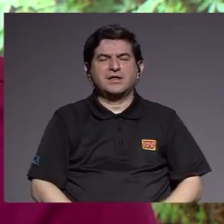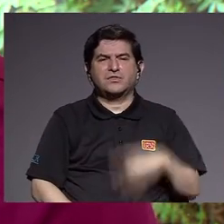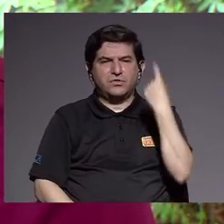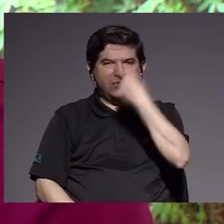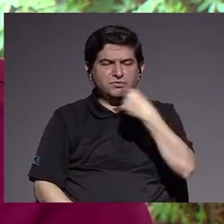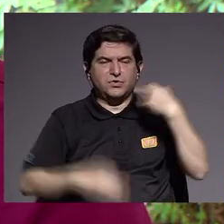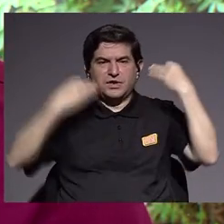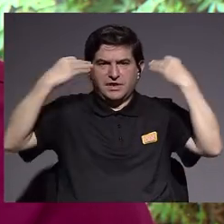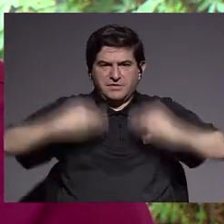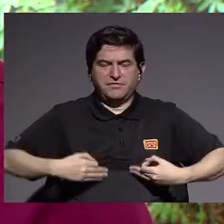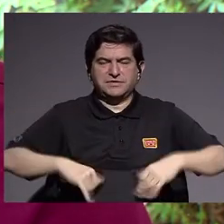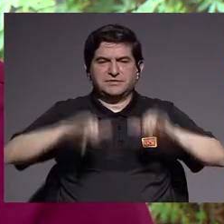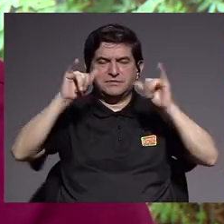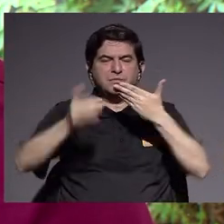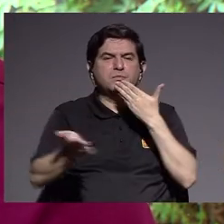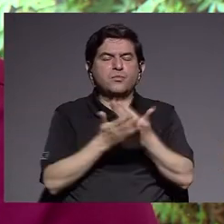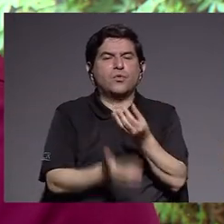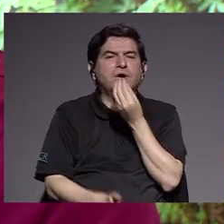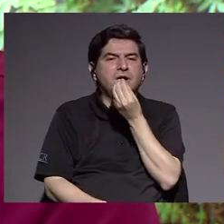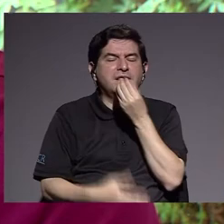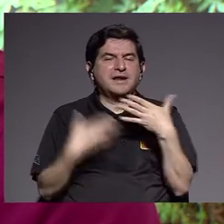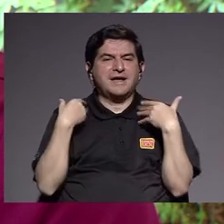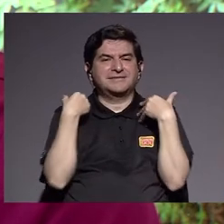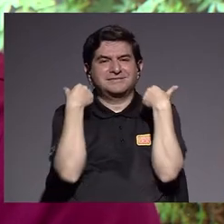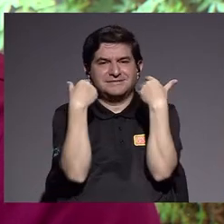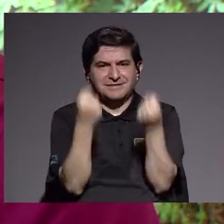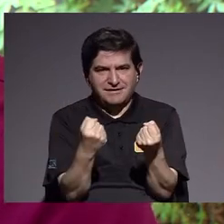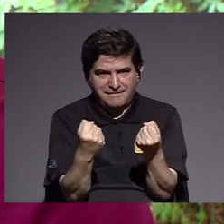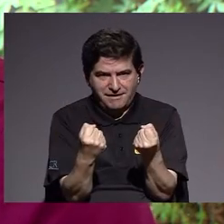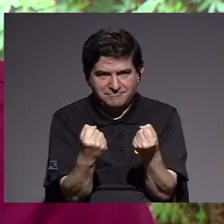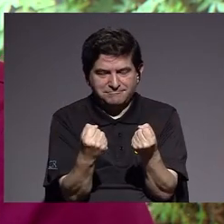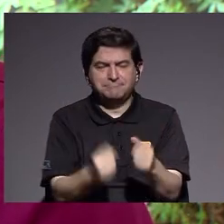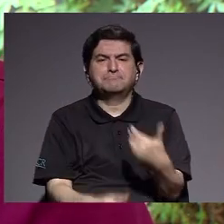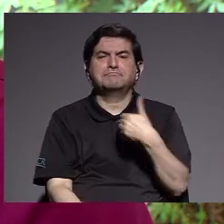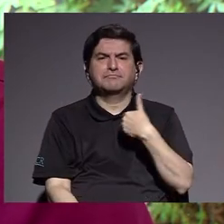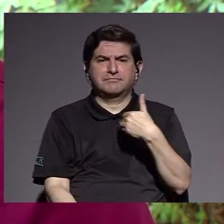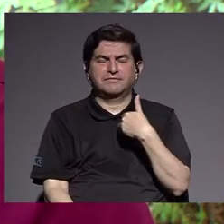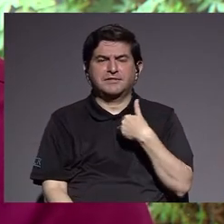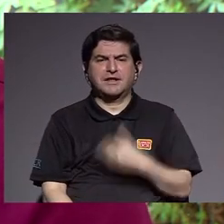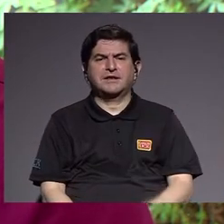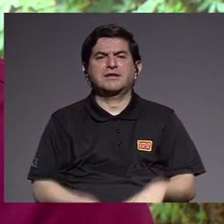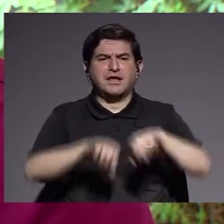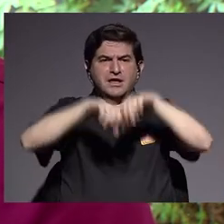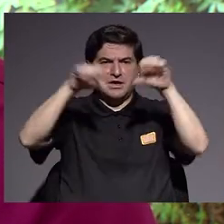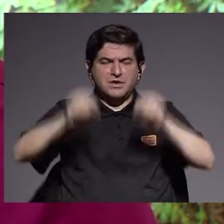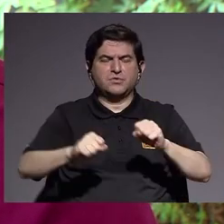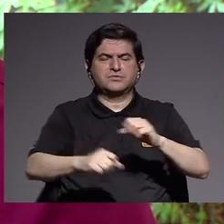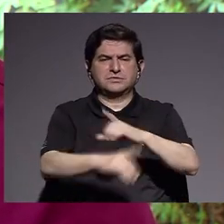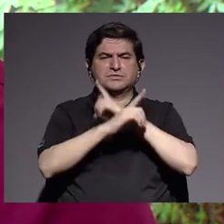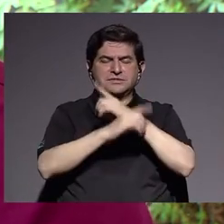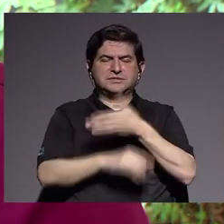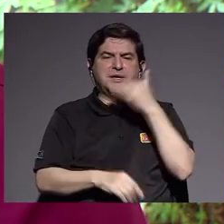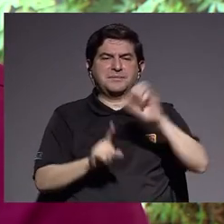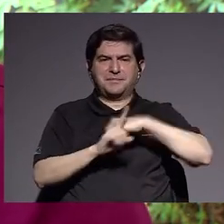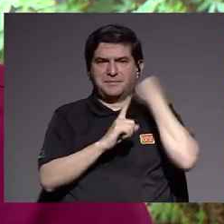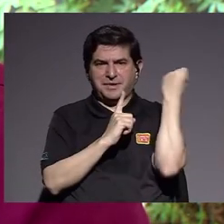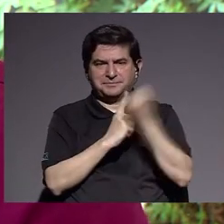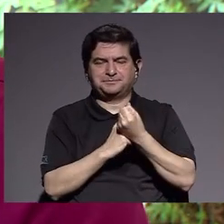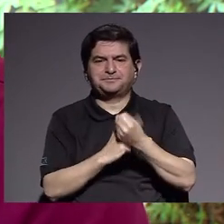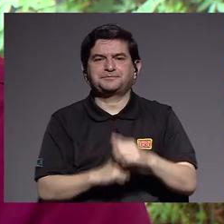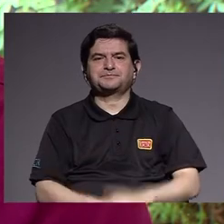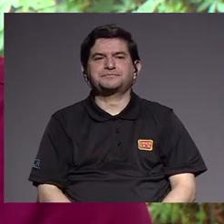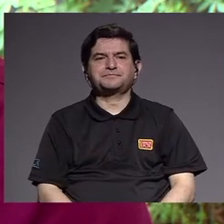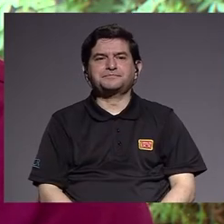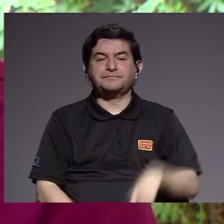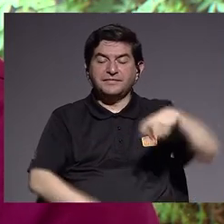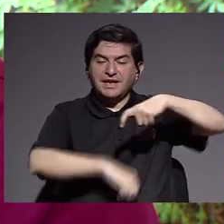vamos a tener la condición porque en esta época tal vez está bonito la